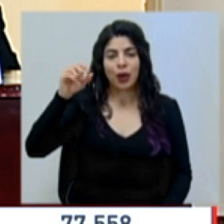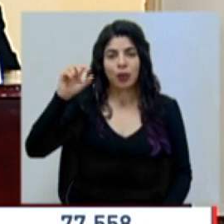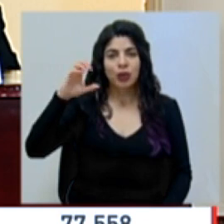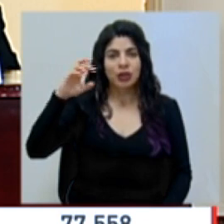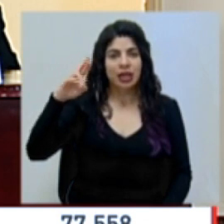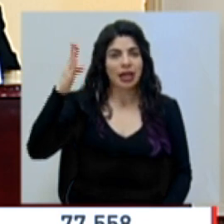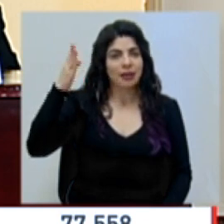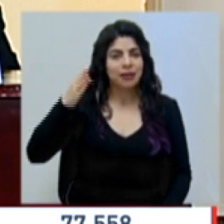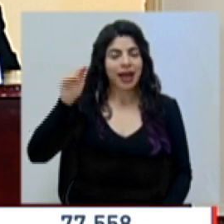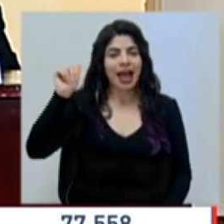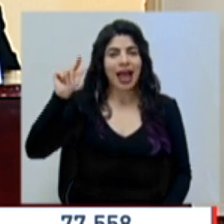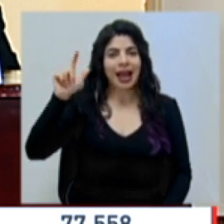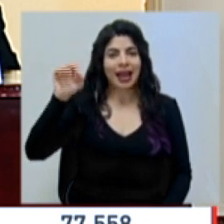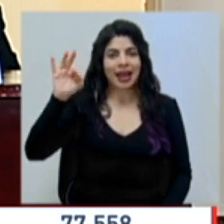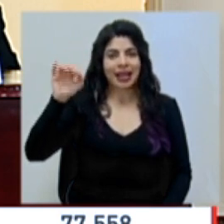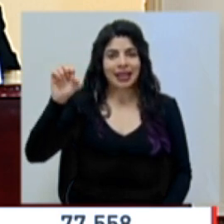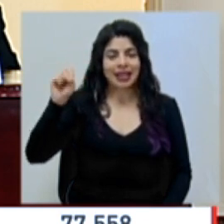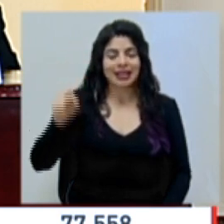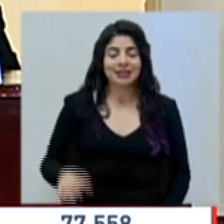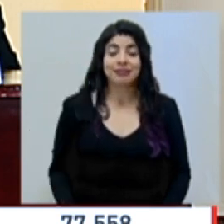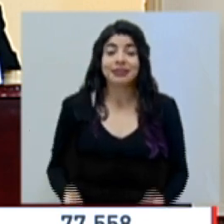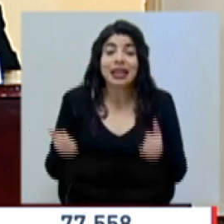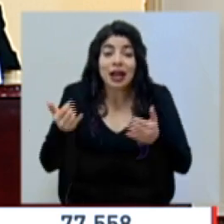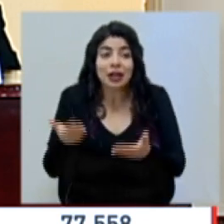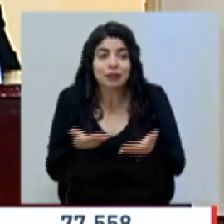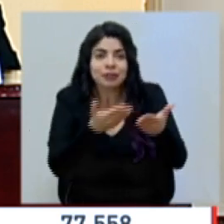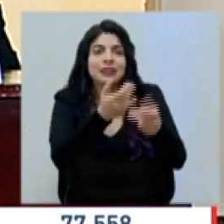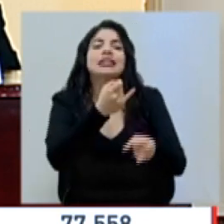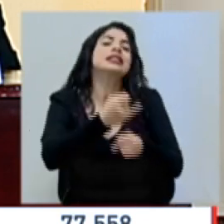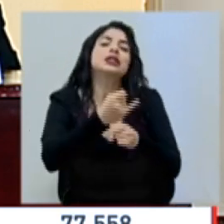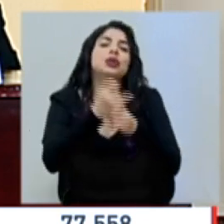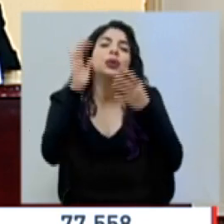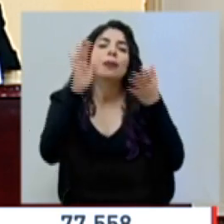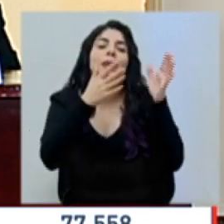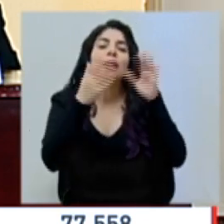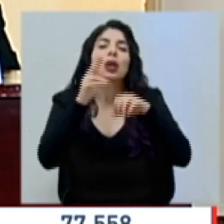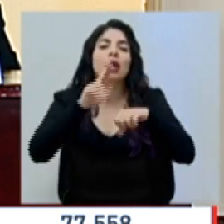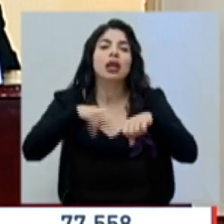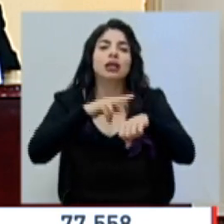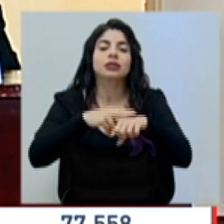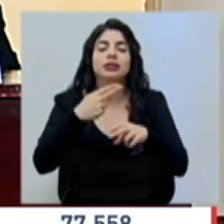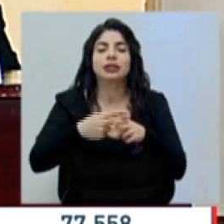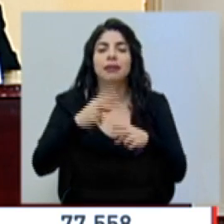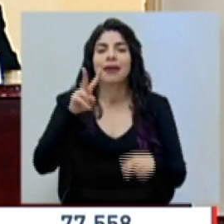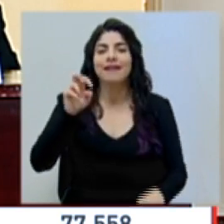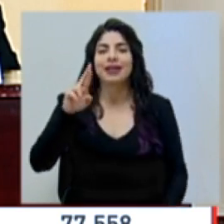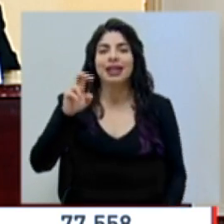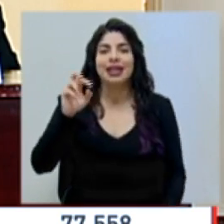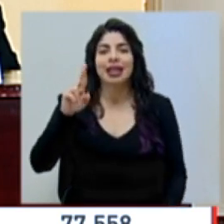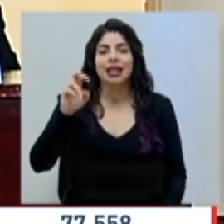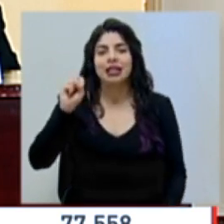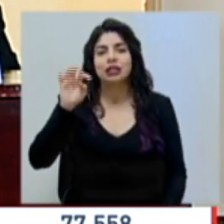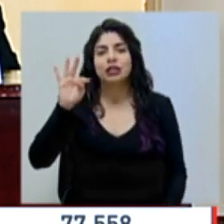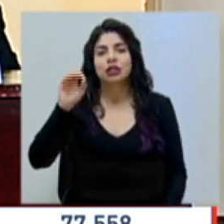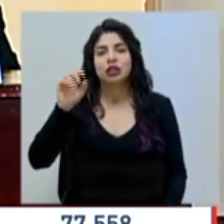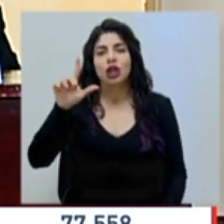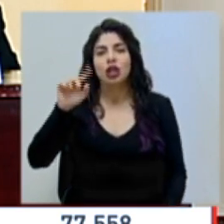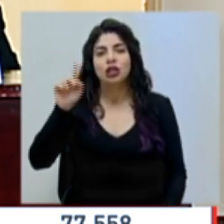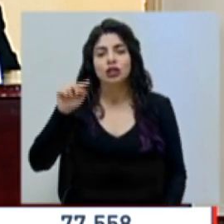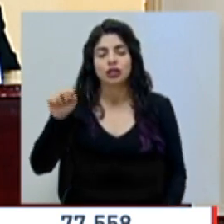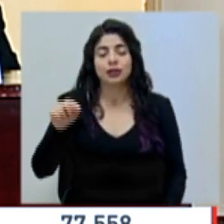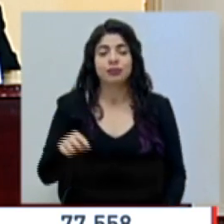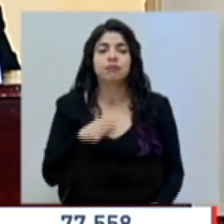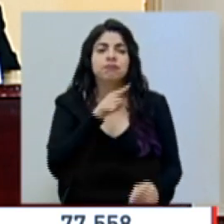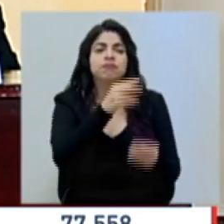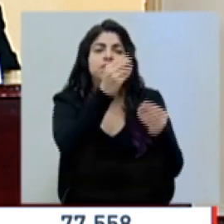presidencia.go.cr/alertas. A continuación, el director del Instituto Meteorológico Nacional, el señor Werner Stolz, nos brindará un reporte sobre